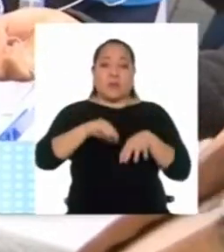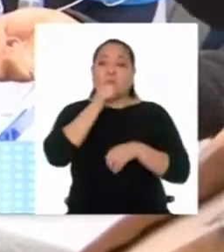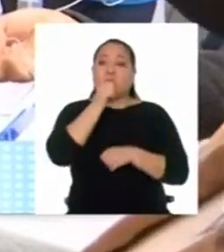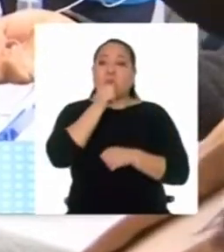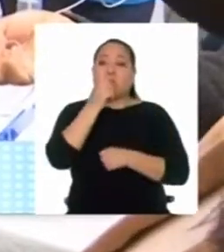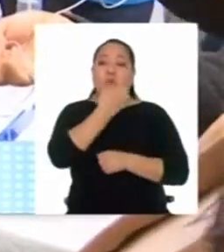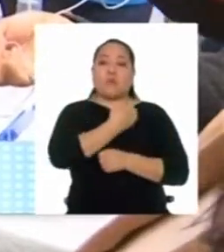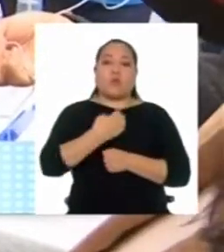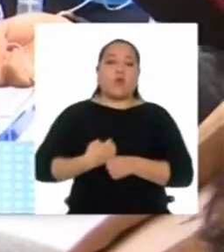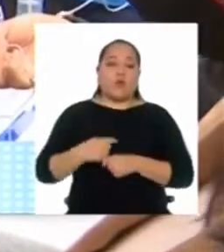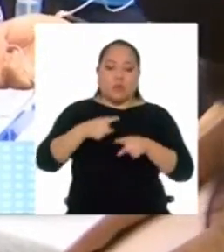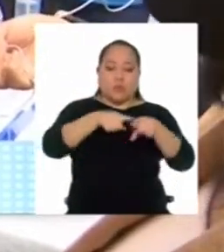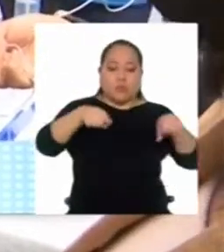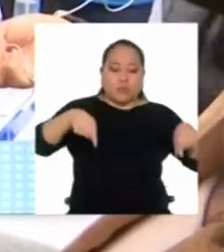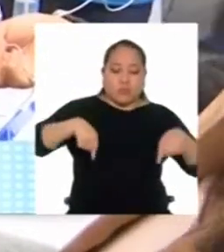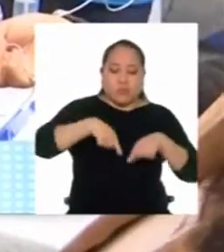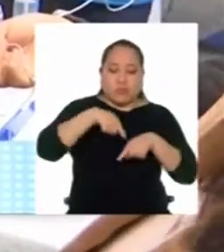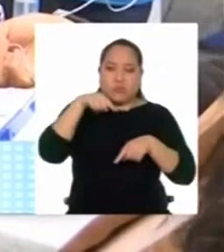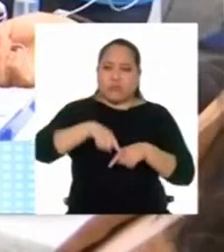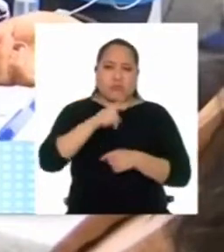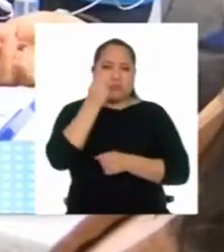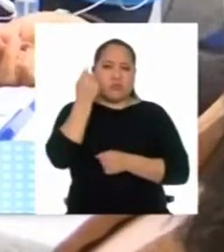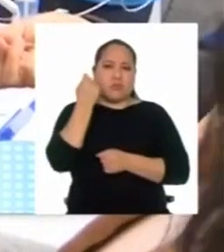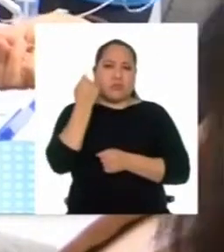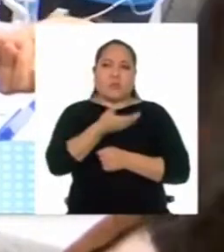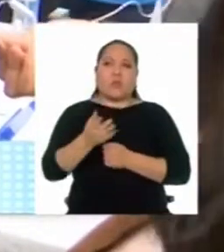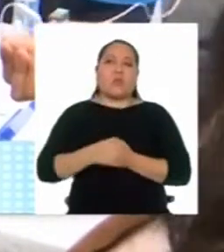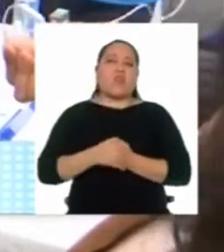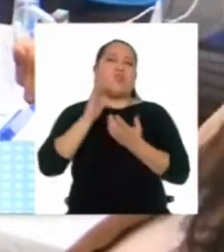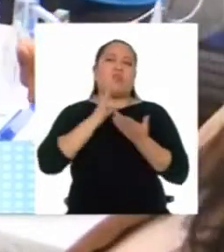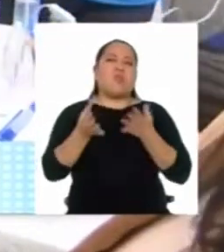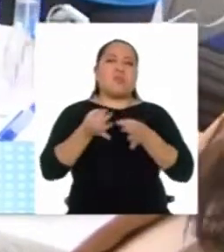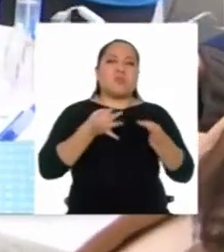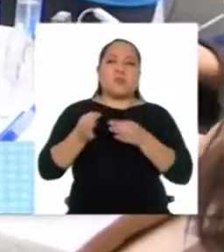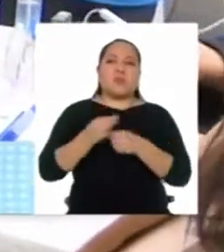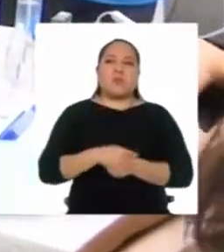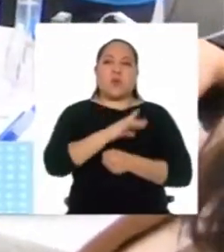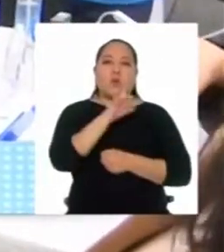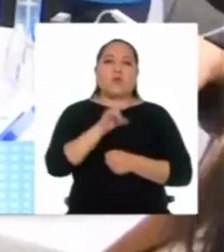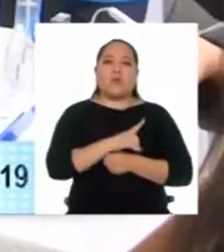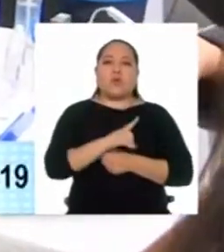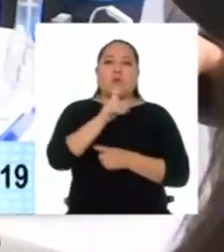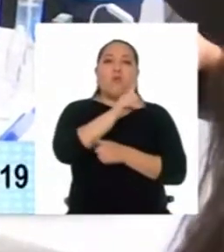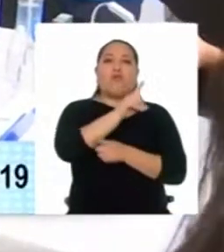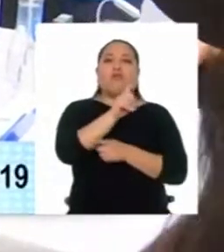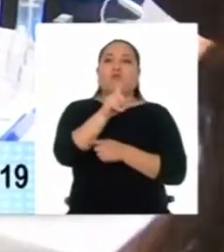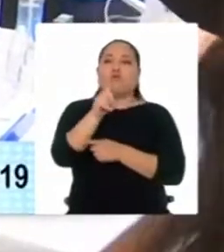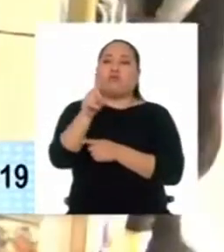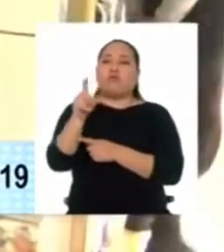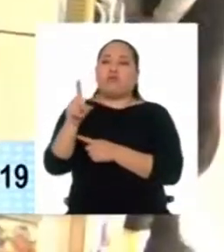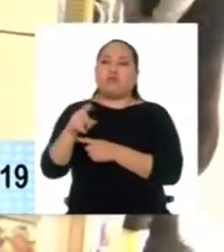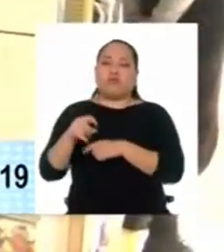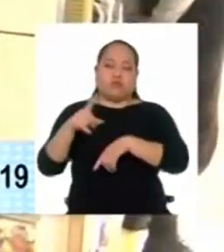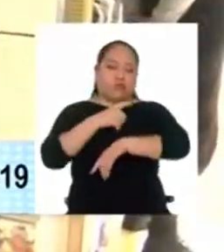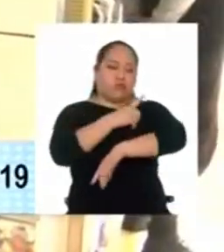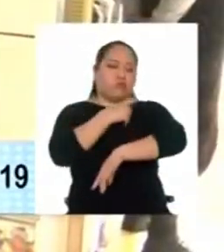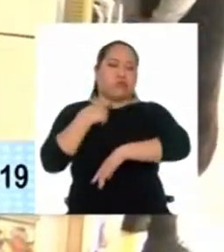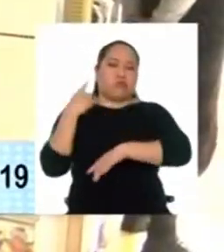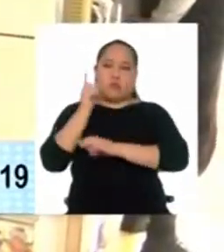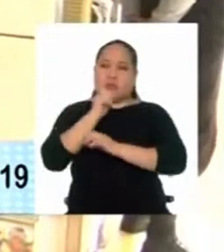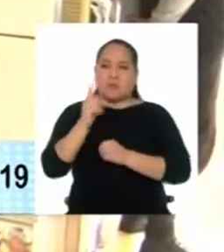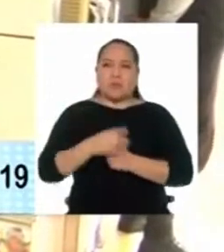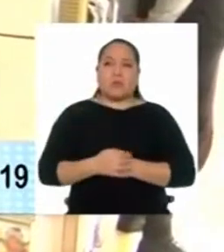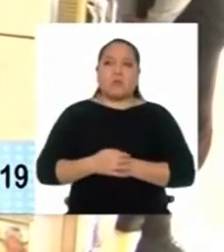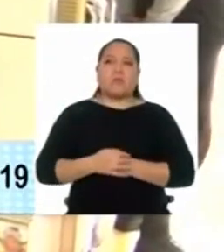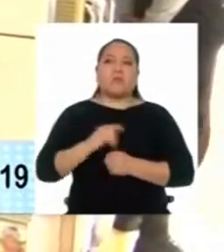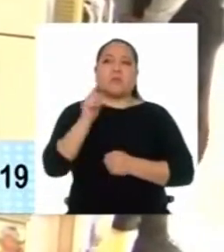el uso de los pediluvios, que ya no tiene mayor sentido, mayor justificación, y el uso de los vaporizadores, los rociadores.